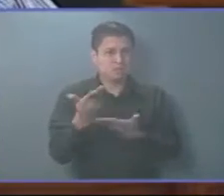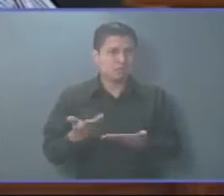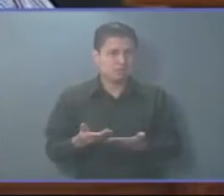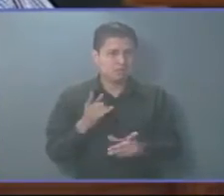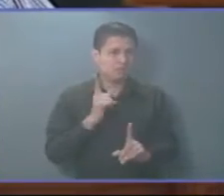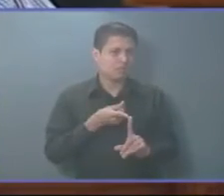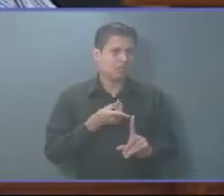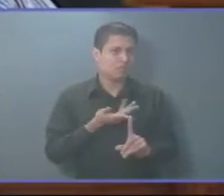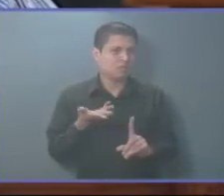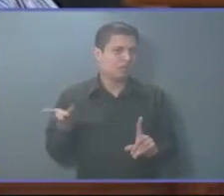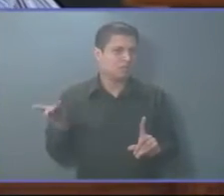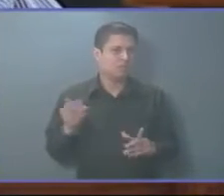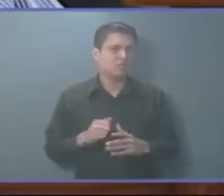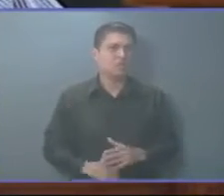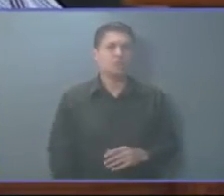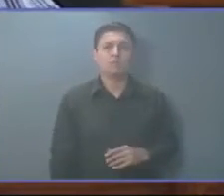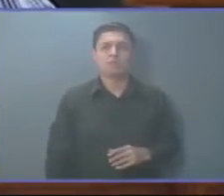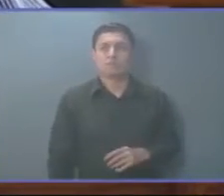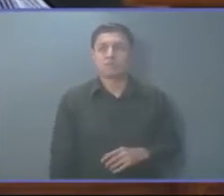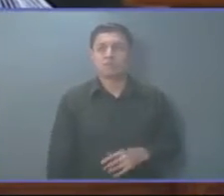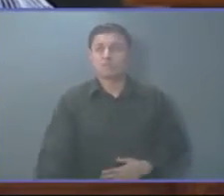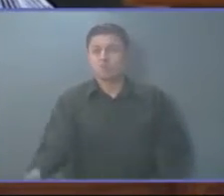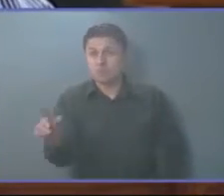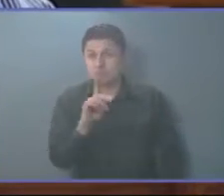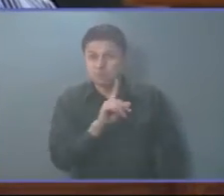servicios, y no